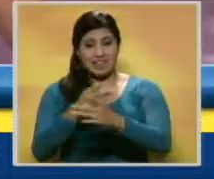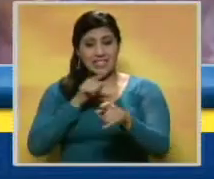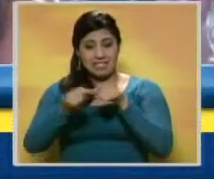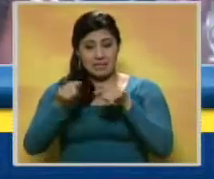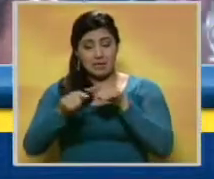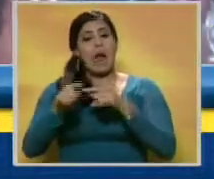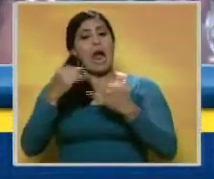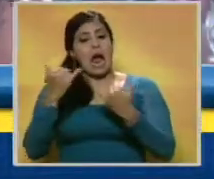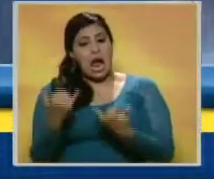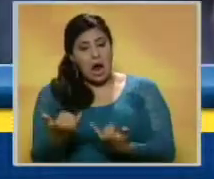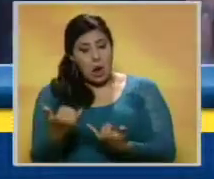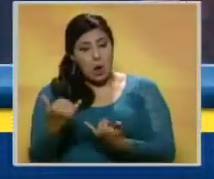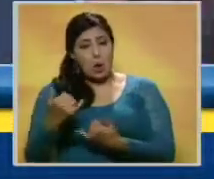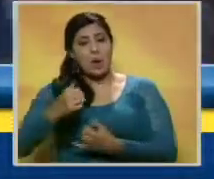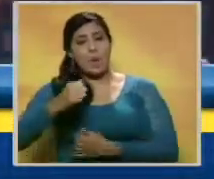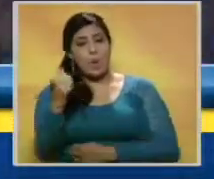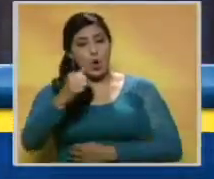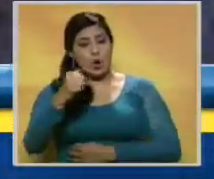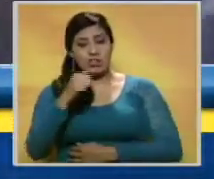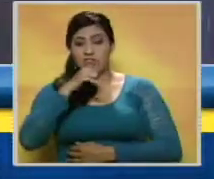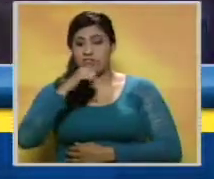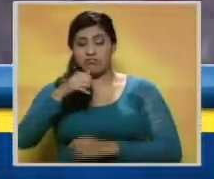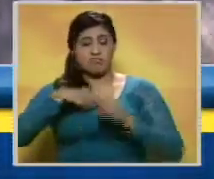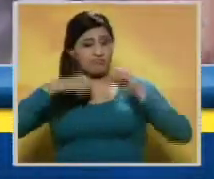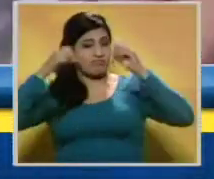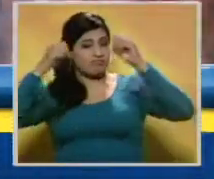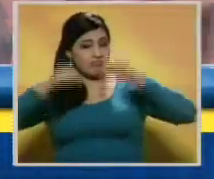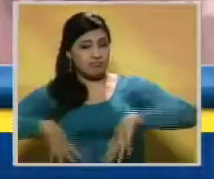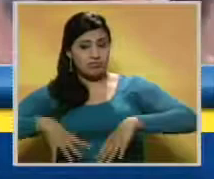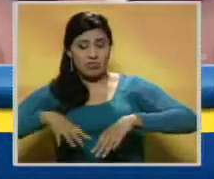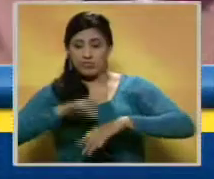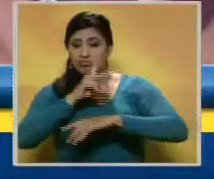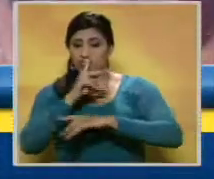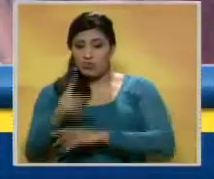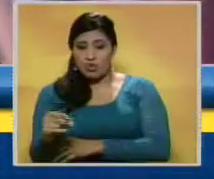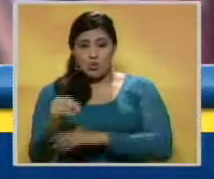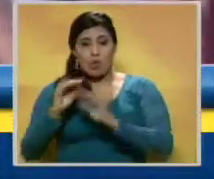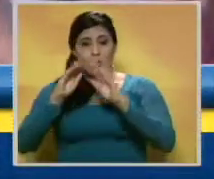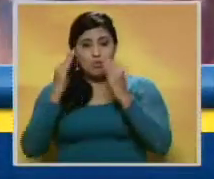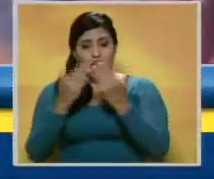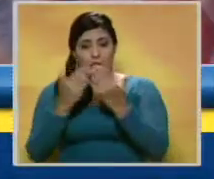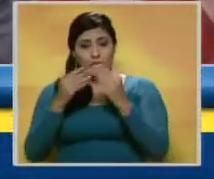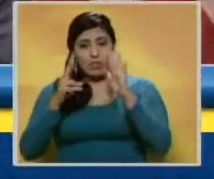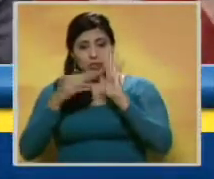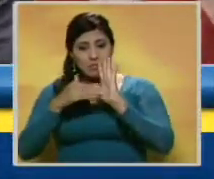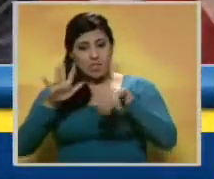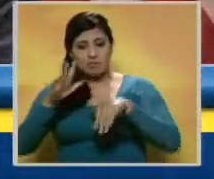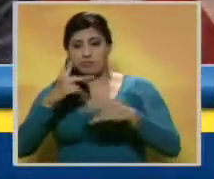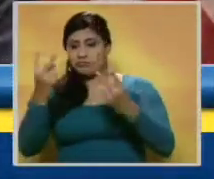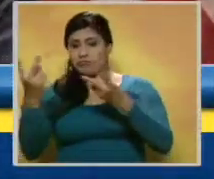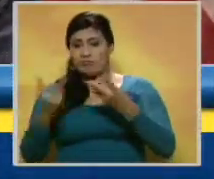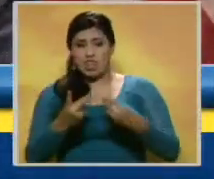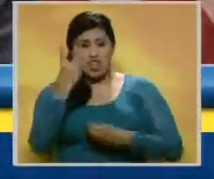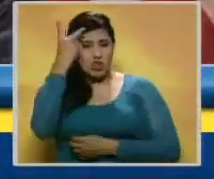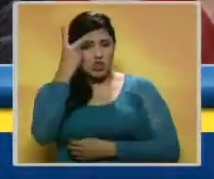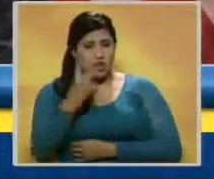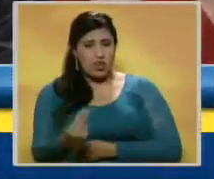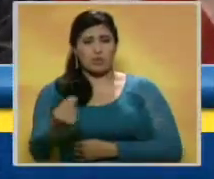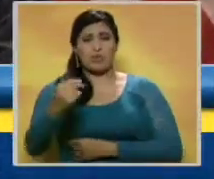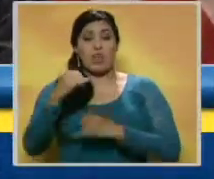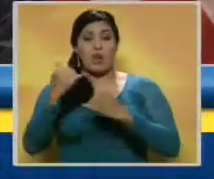de Bogotá anunció el retiro de su candidatura para ser la sede del Miss Universo 2015, al tiempo que instó al